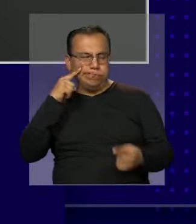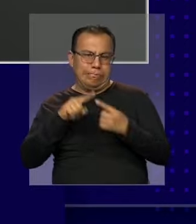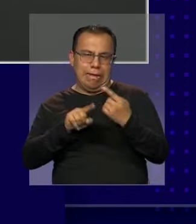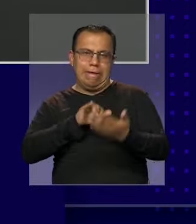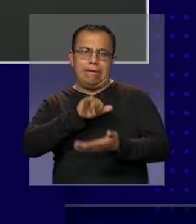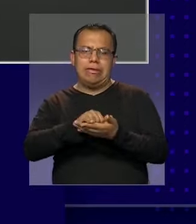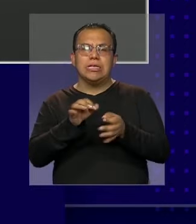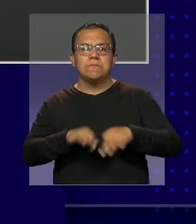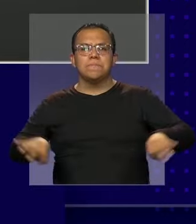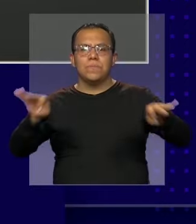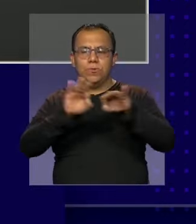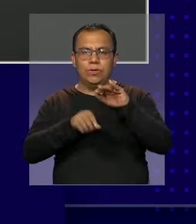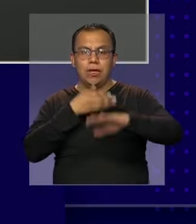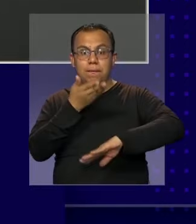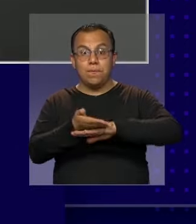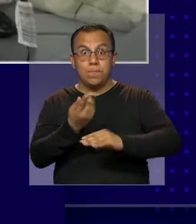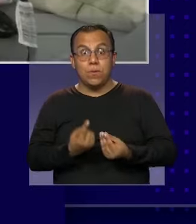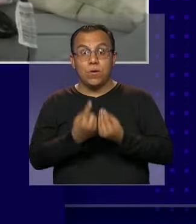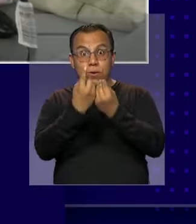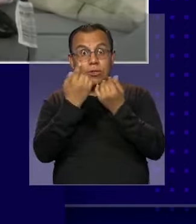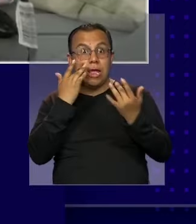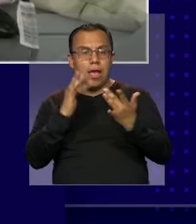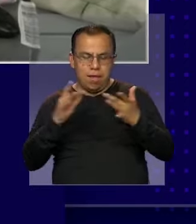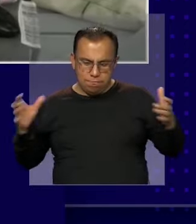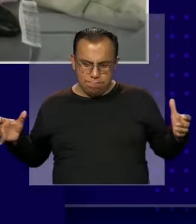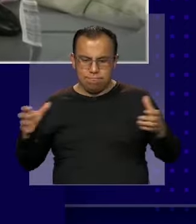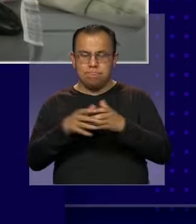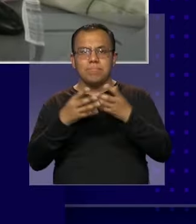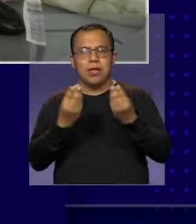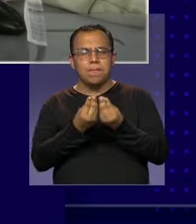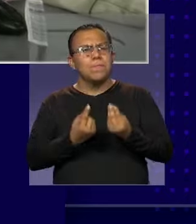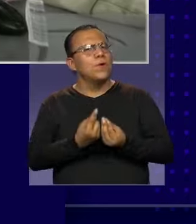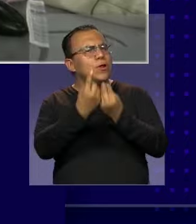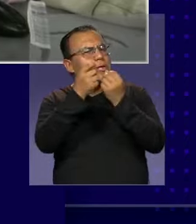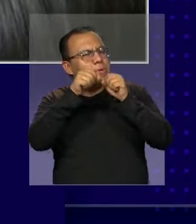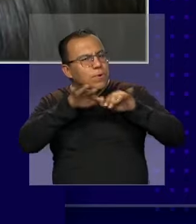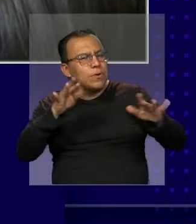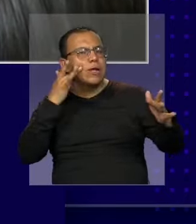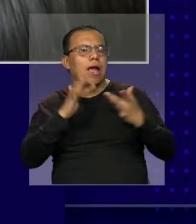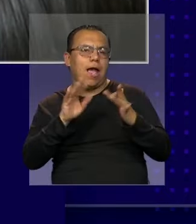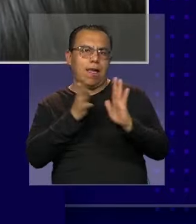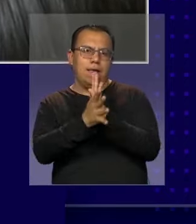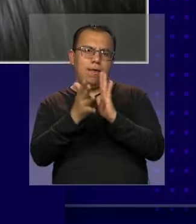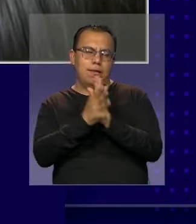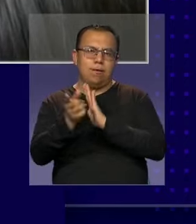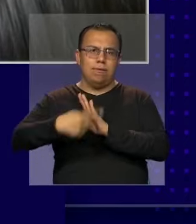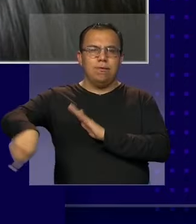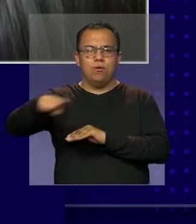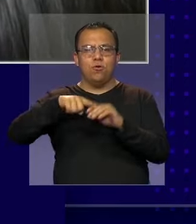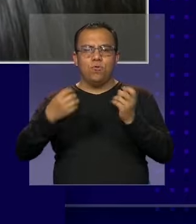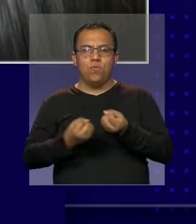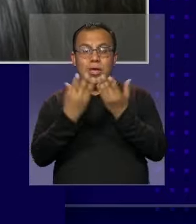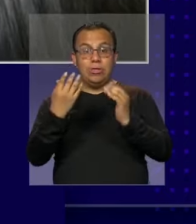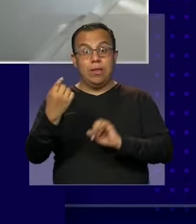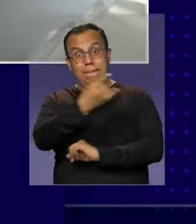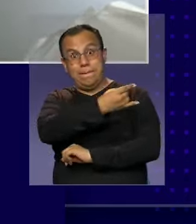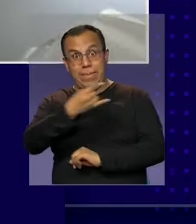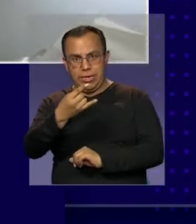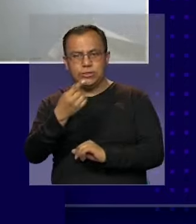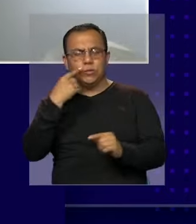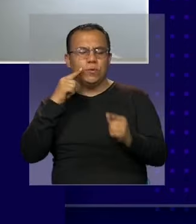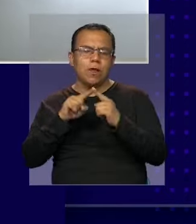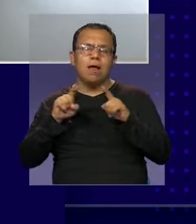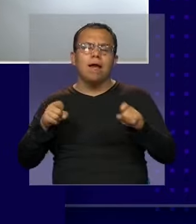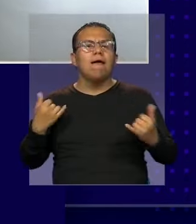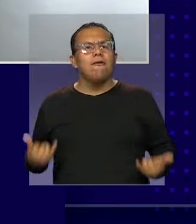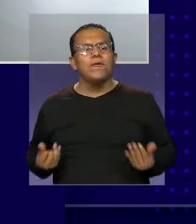Es importante la política pública. Había una intención de que esta política pública fuera publicada en marzo, y lo